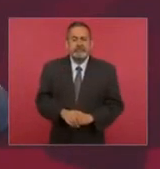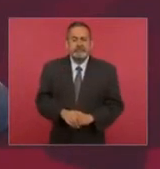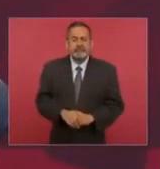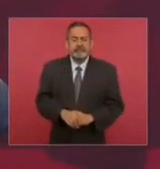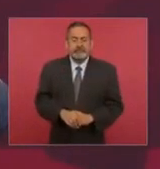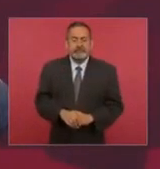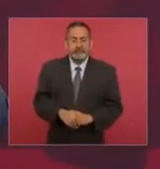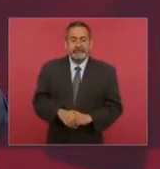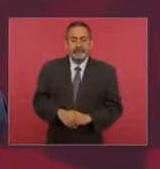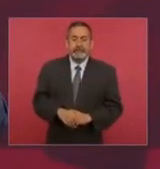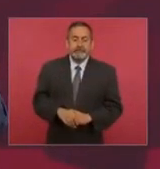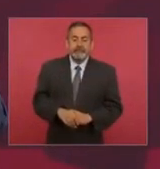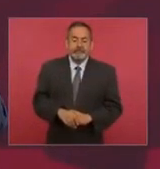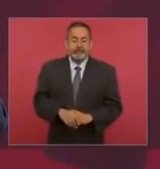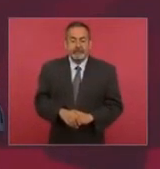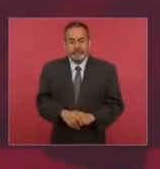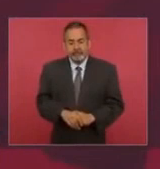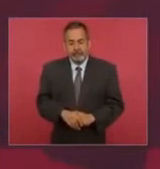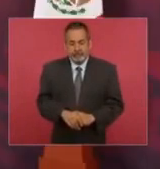para